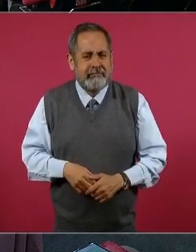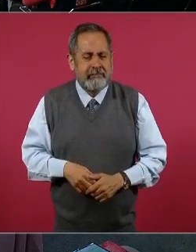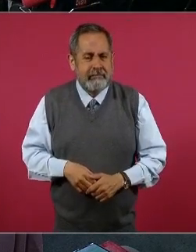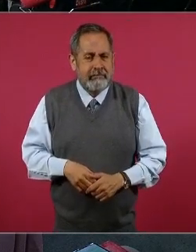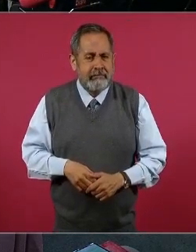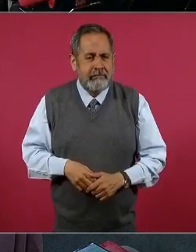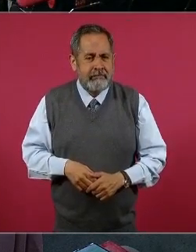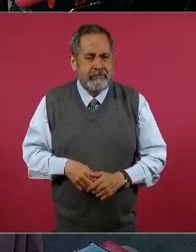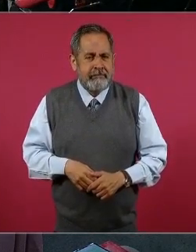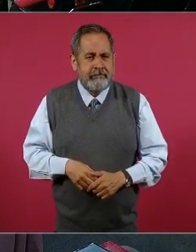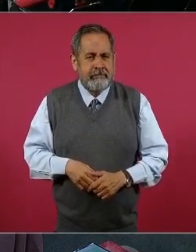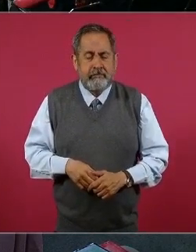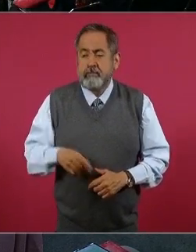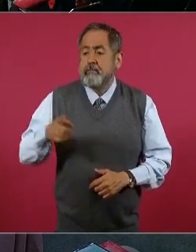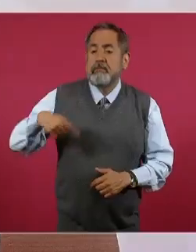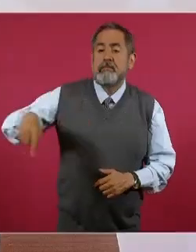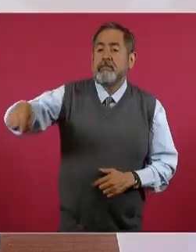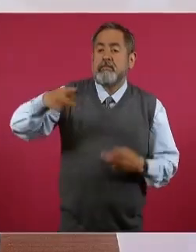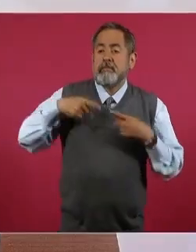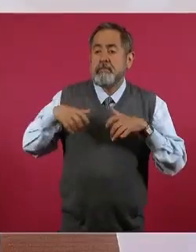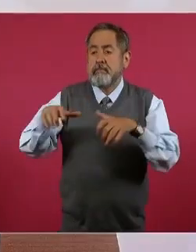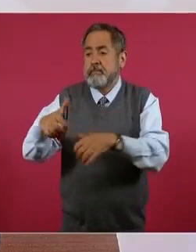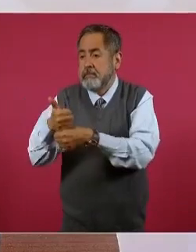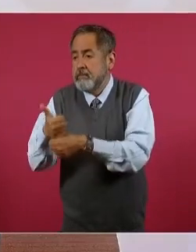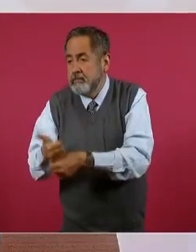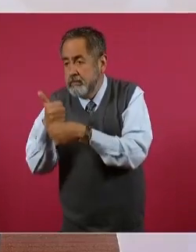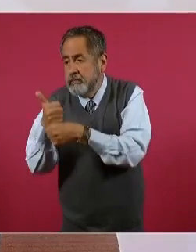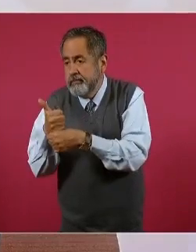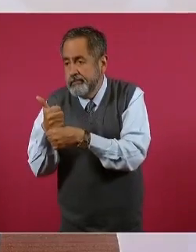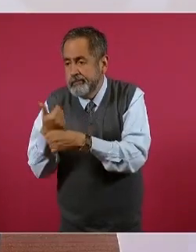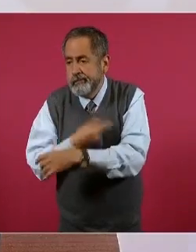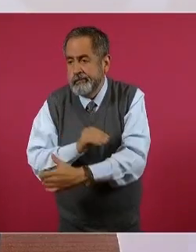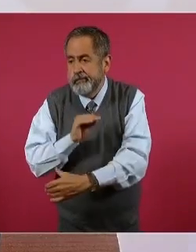que no le demos la espalda al que sufre.